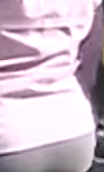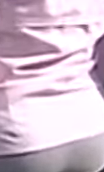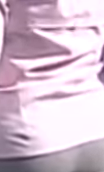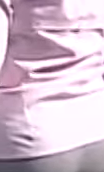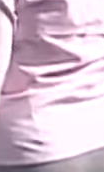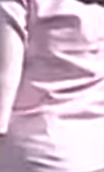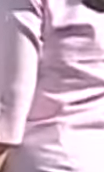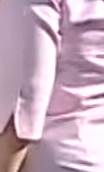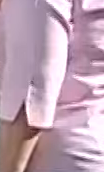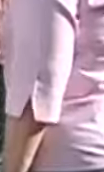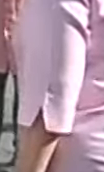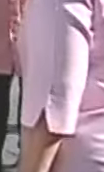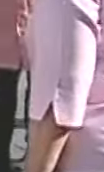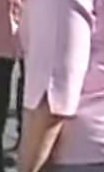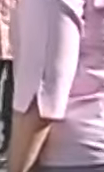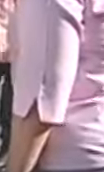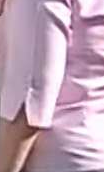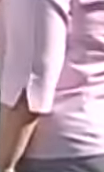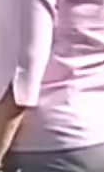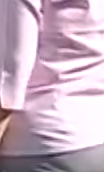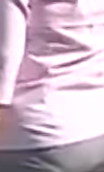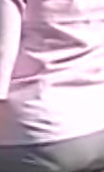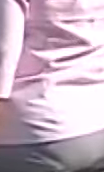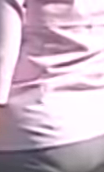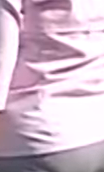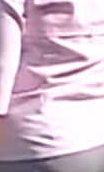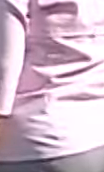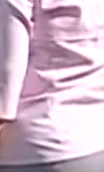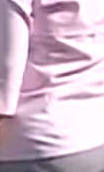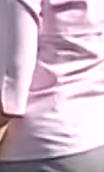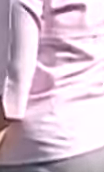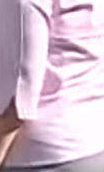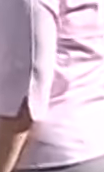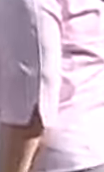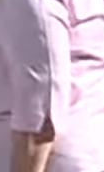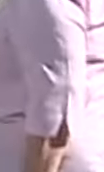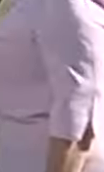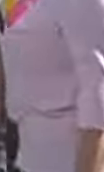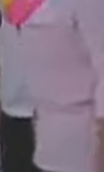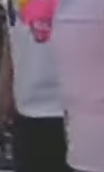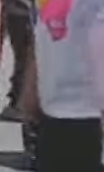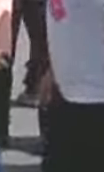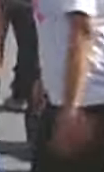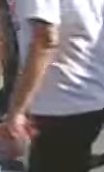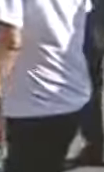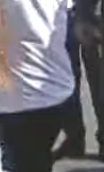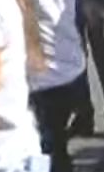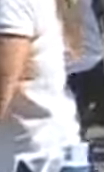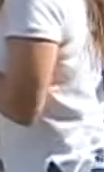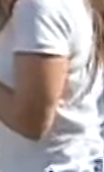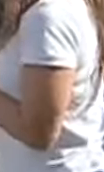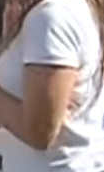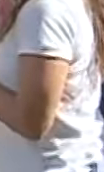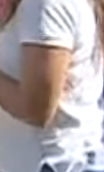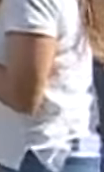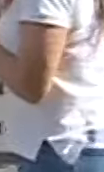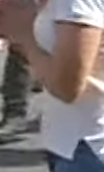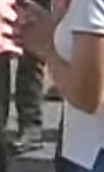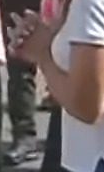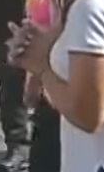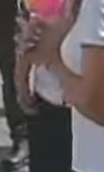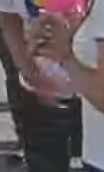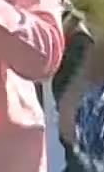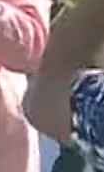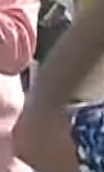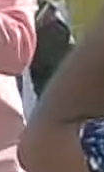Noéa, mira las horas que son y no aparece San Juan. Ay, no, no, no, no, no, no, no, quien dice